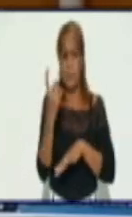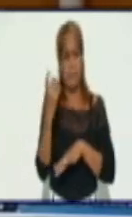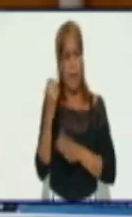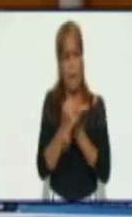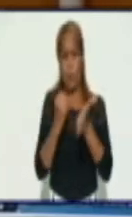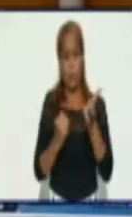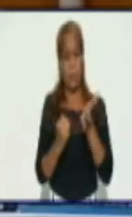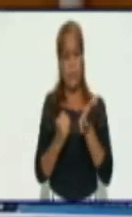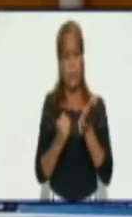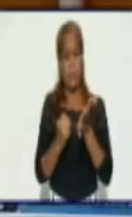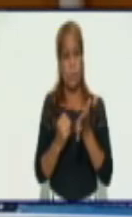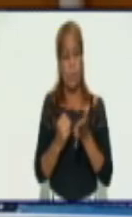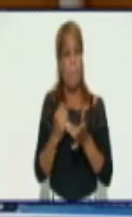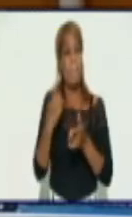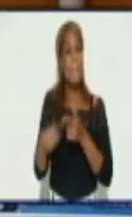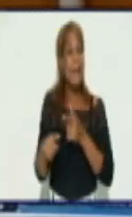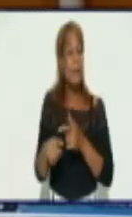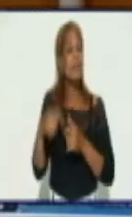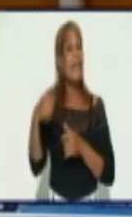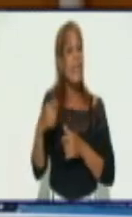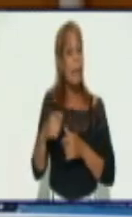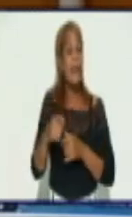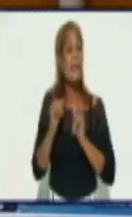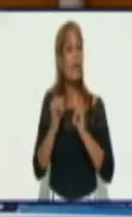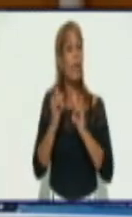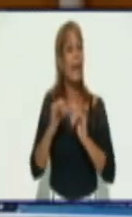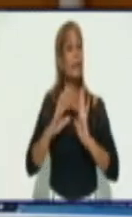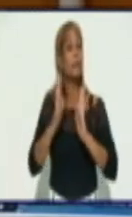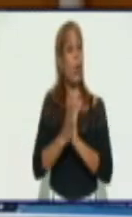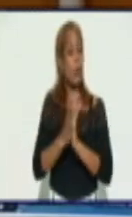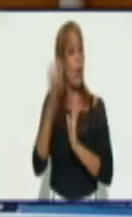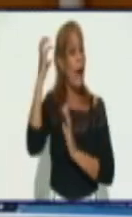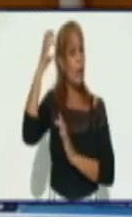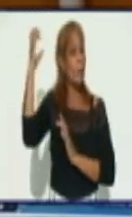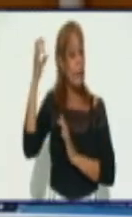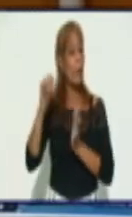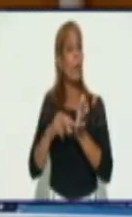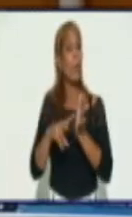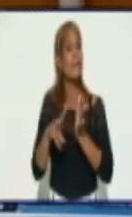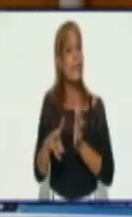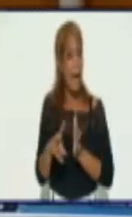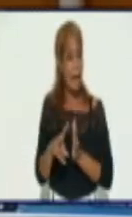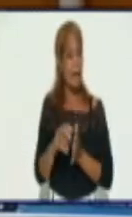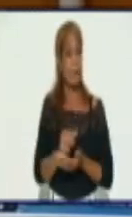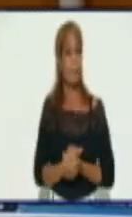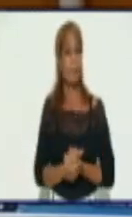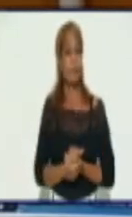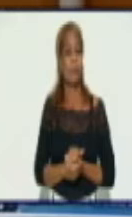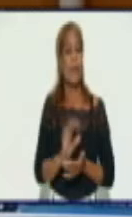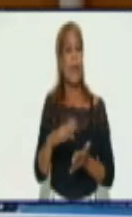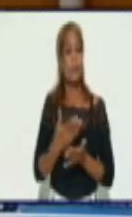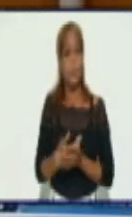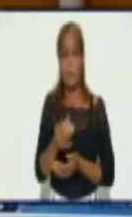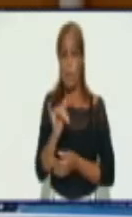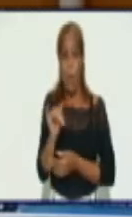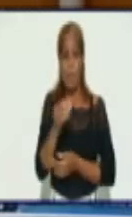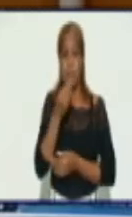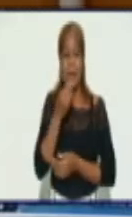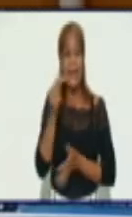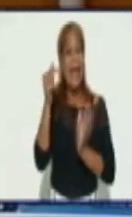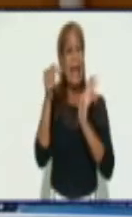no consultarlo cediendo puede ser un caso incluso que frenó el putt transportación el punto de cierre de un municipio